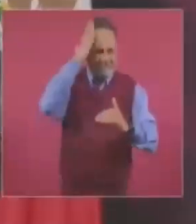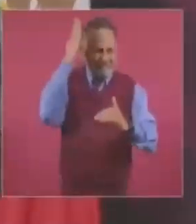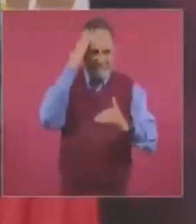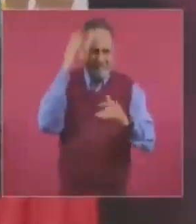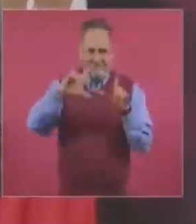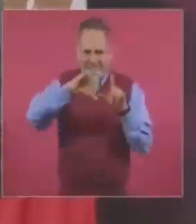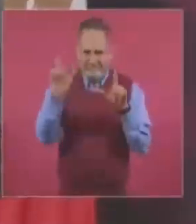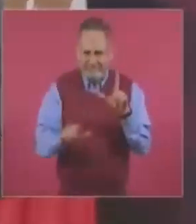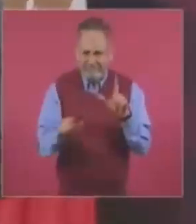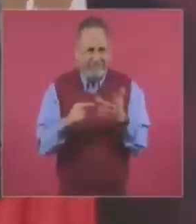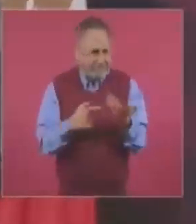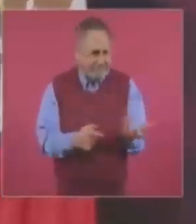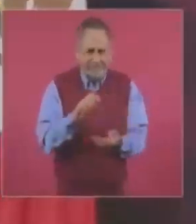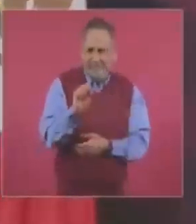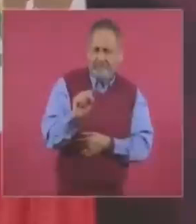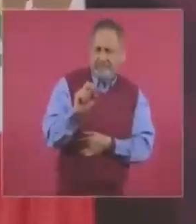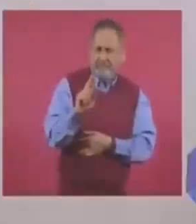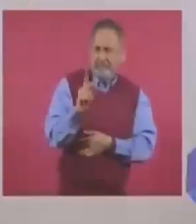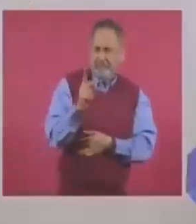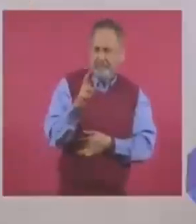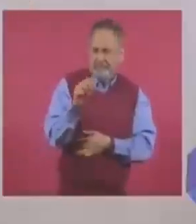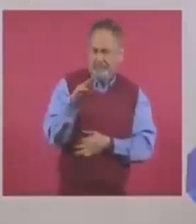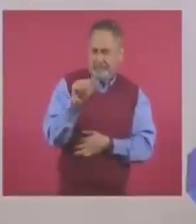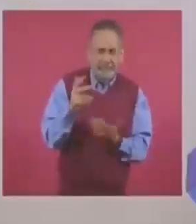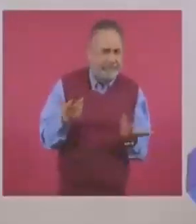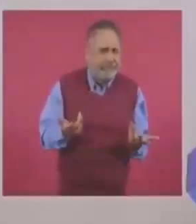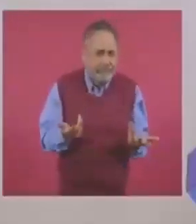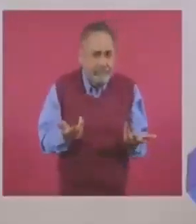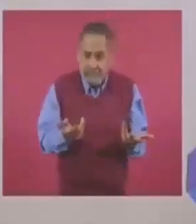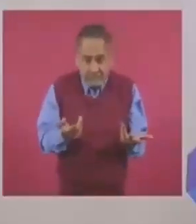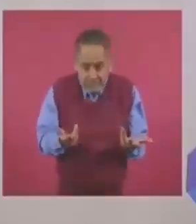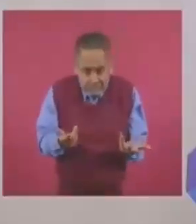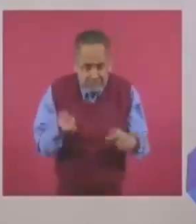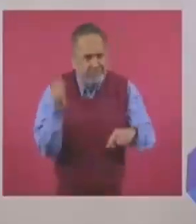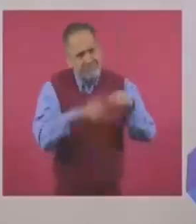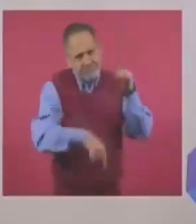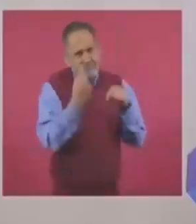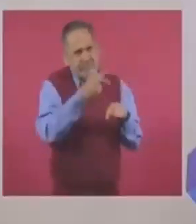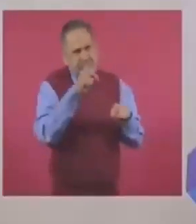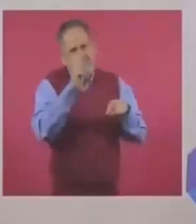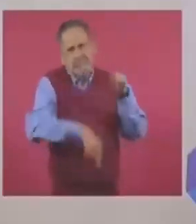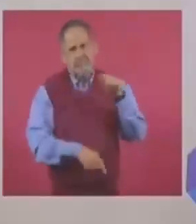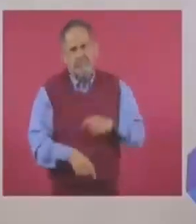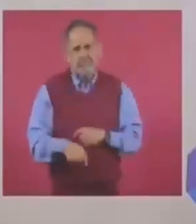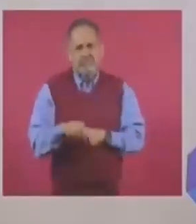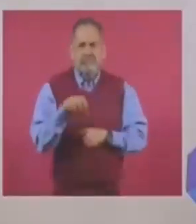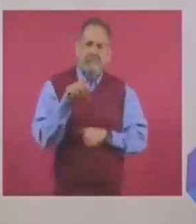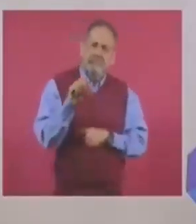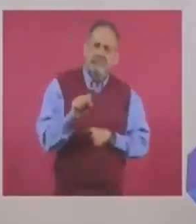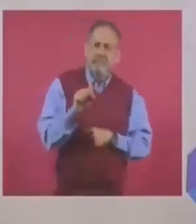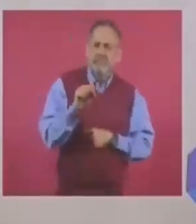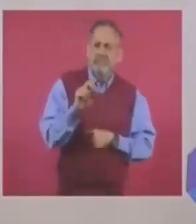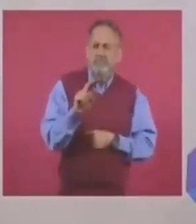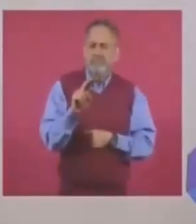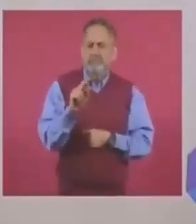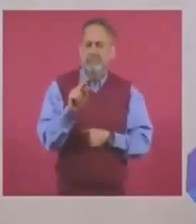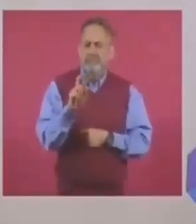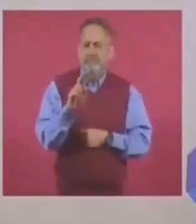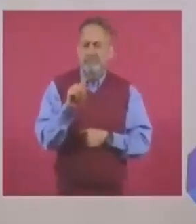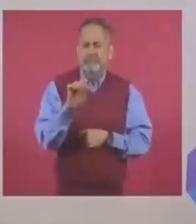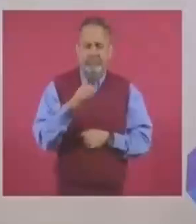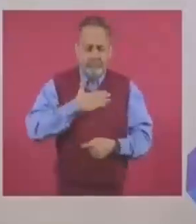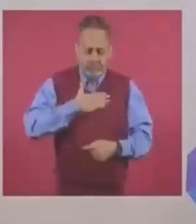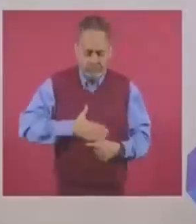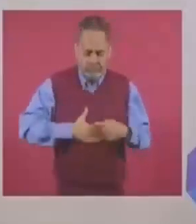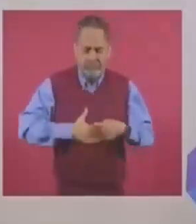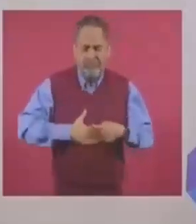también en esta declaración el presidente a que Ken Salazar pues solo es un vocero del Departamento de